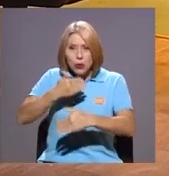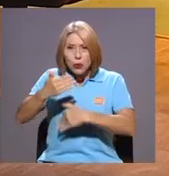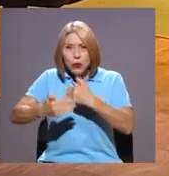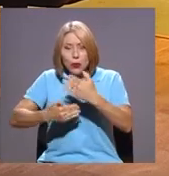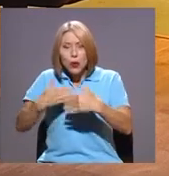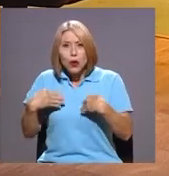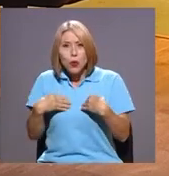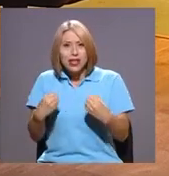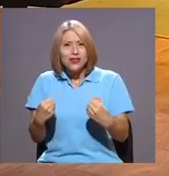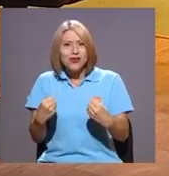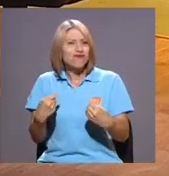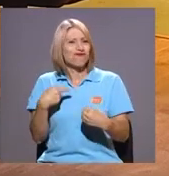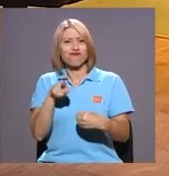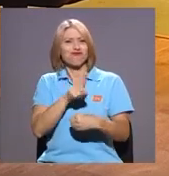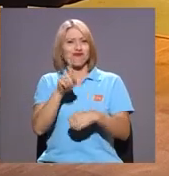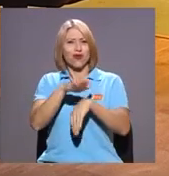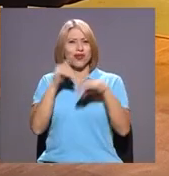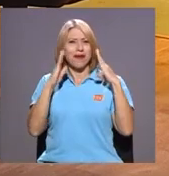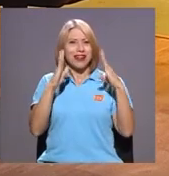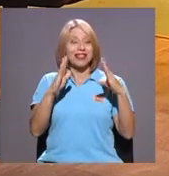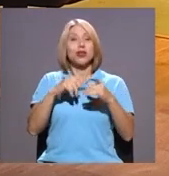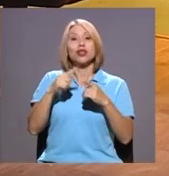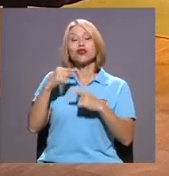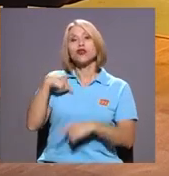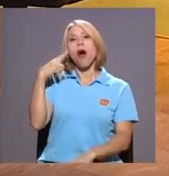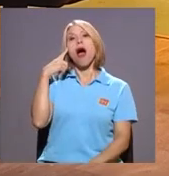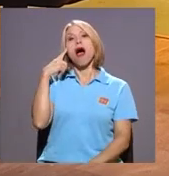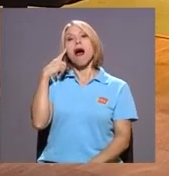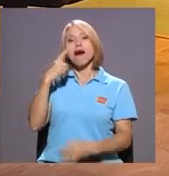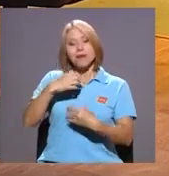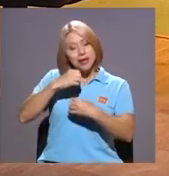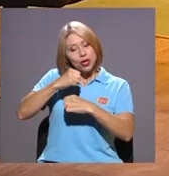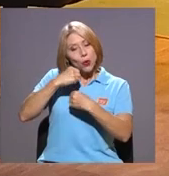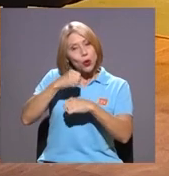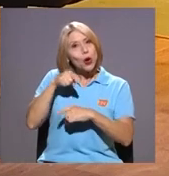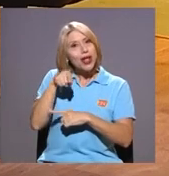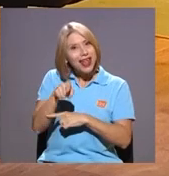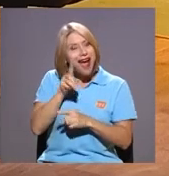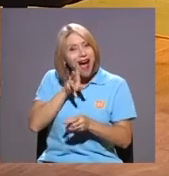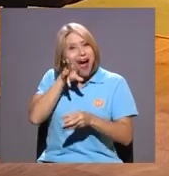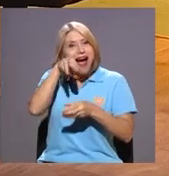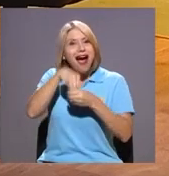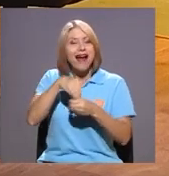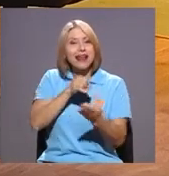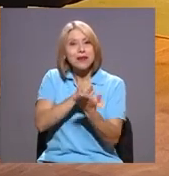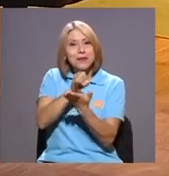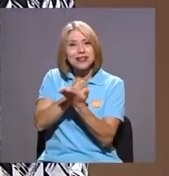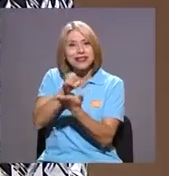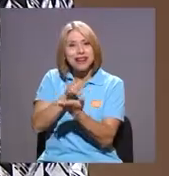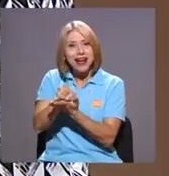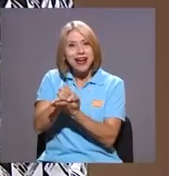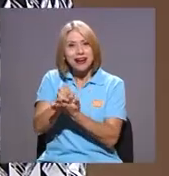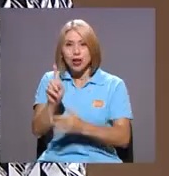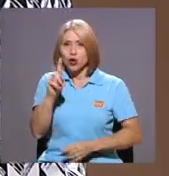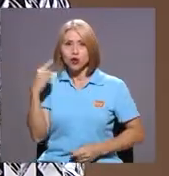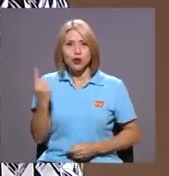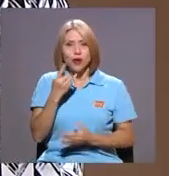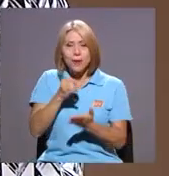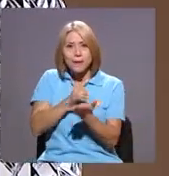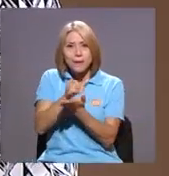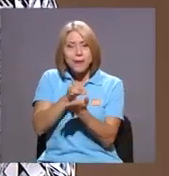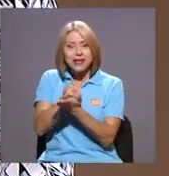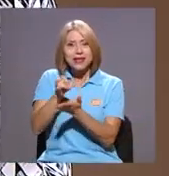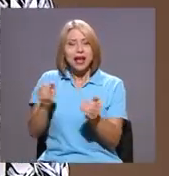llamaba tanto la atención. Y en eso vi que la microbiología tiene mucho de la parte de investigar. Y no solo investigar